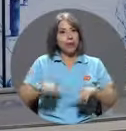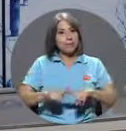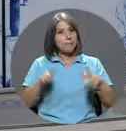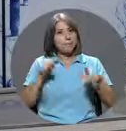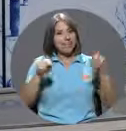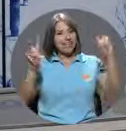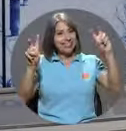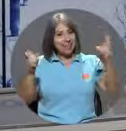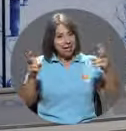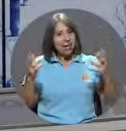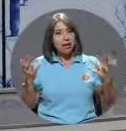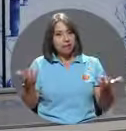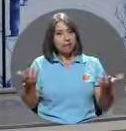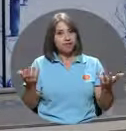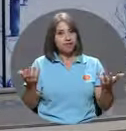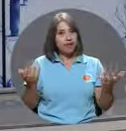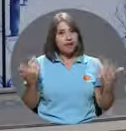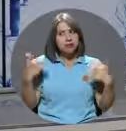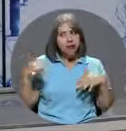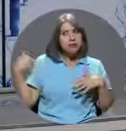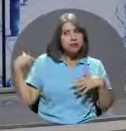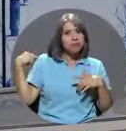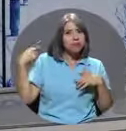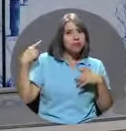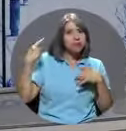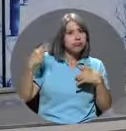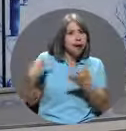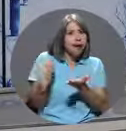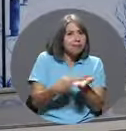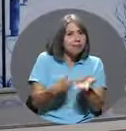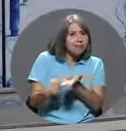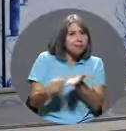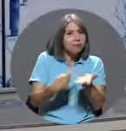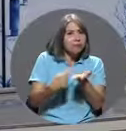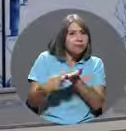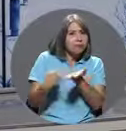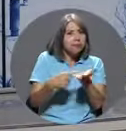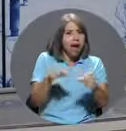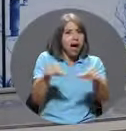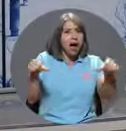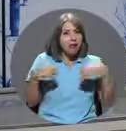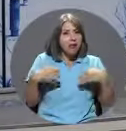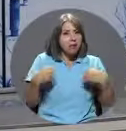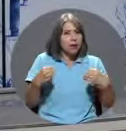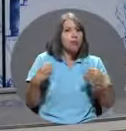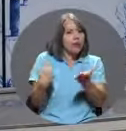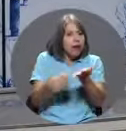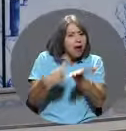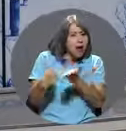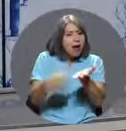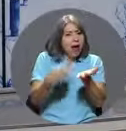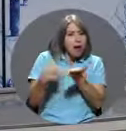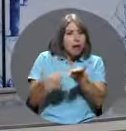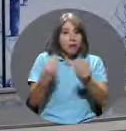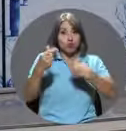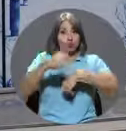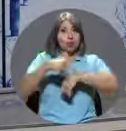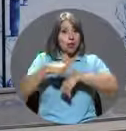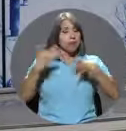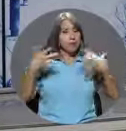la mesa de discusión en el área de salud desde hace bastante tiempo ya, ¿verdad? Y no es